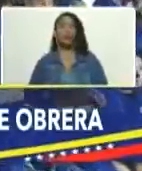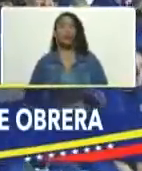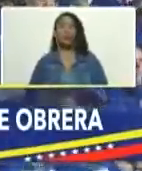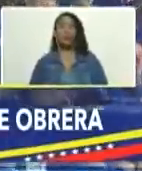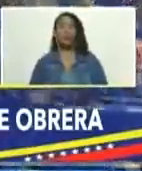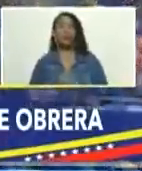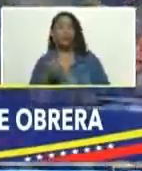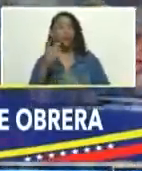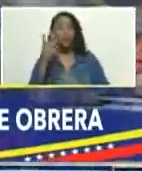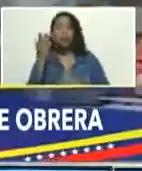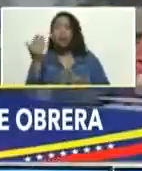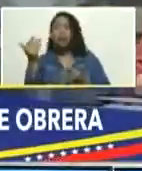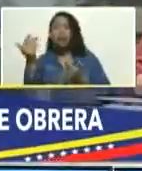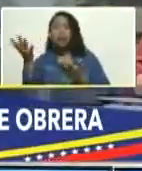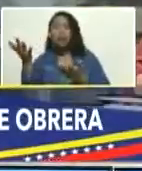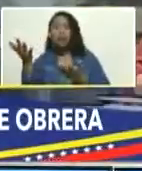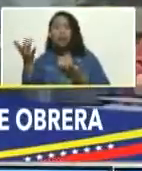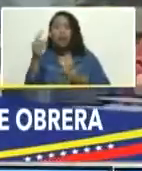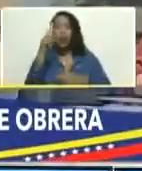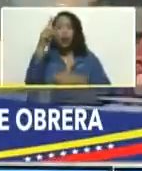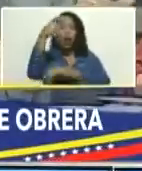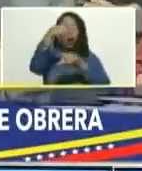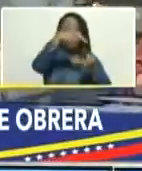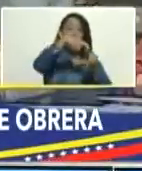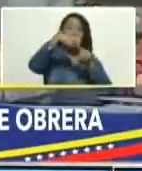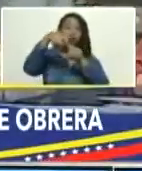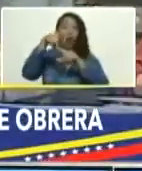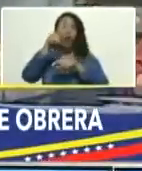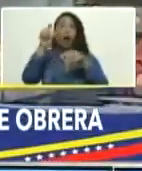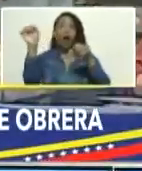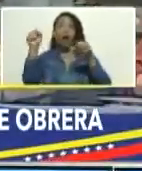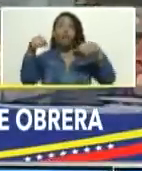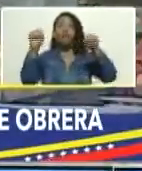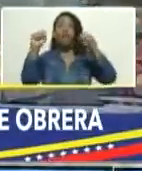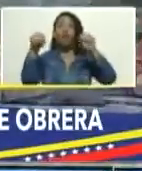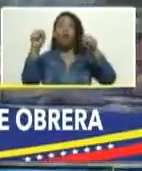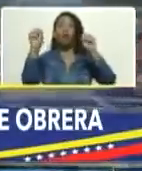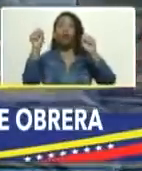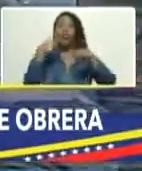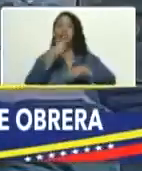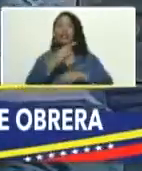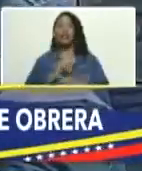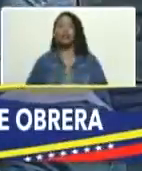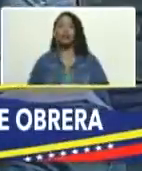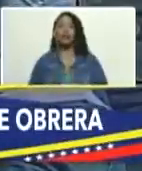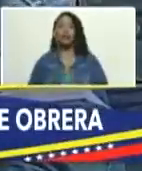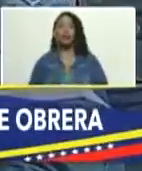¿Ah? Una grúa, una moto, dice Torrealba.